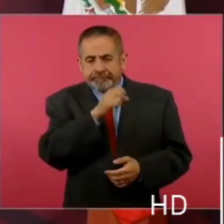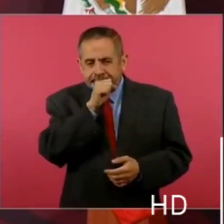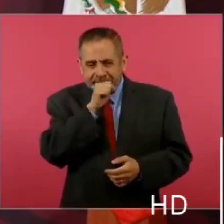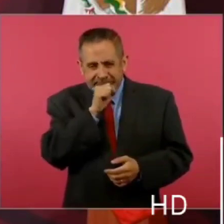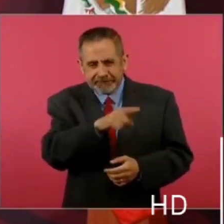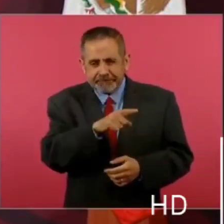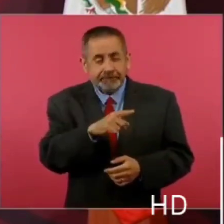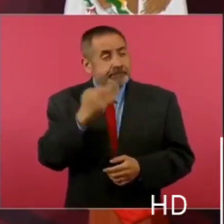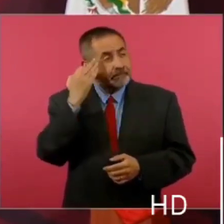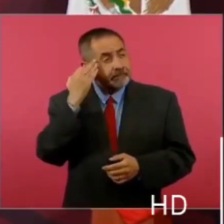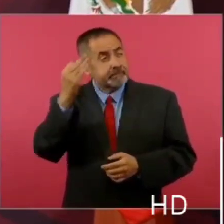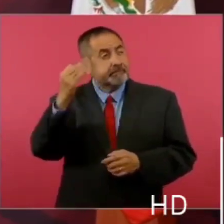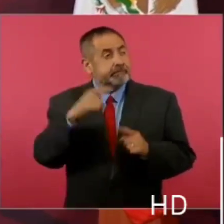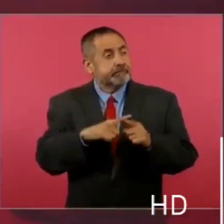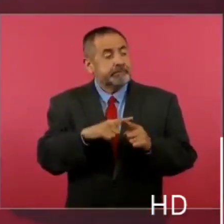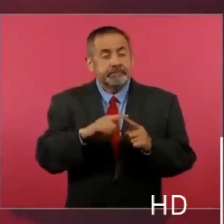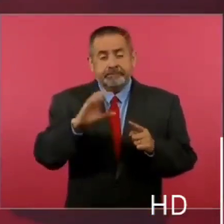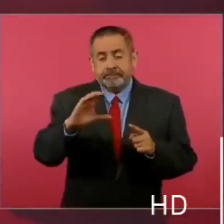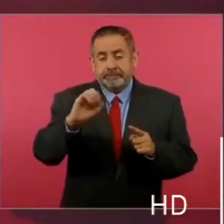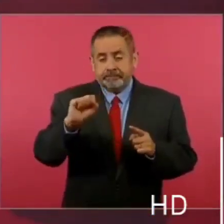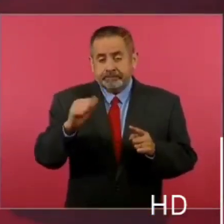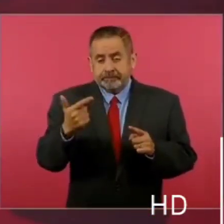desde el tiempo de Salinas?